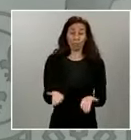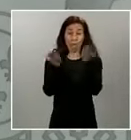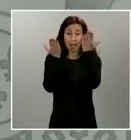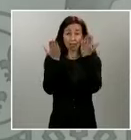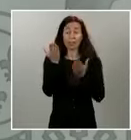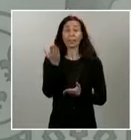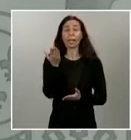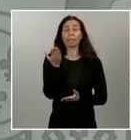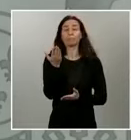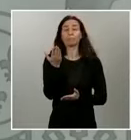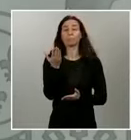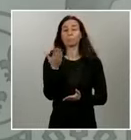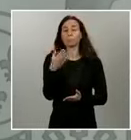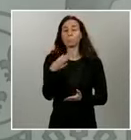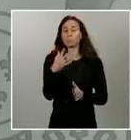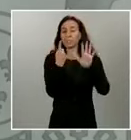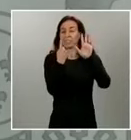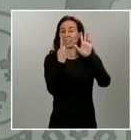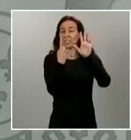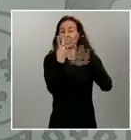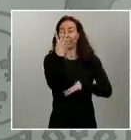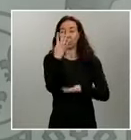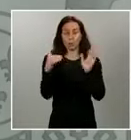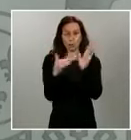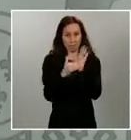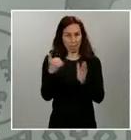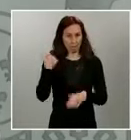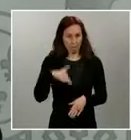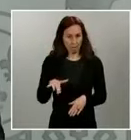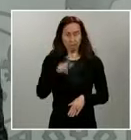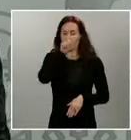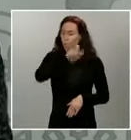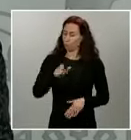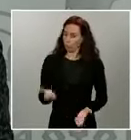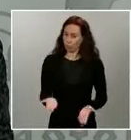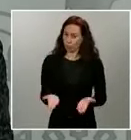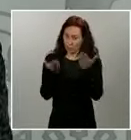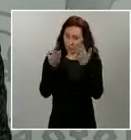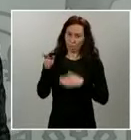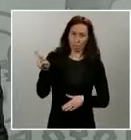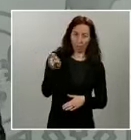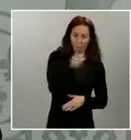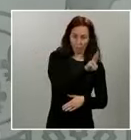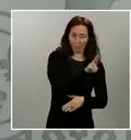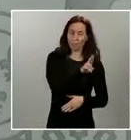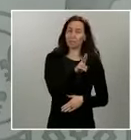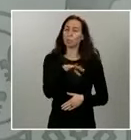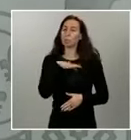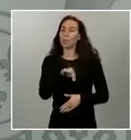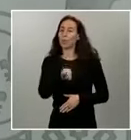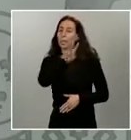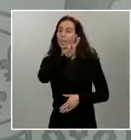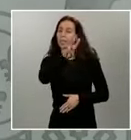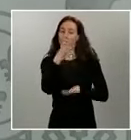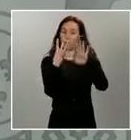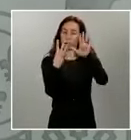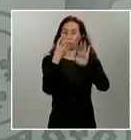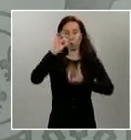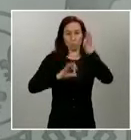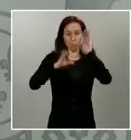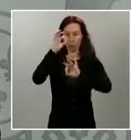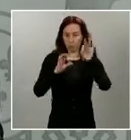ya más de 64.000 personas y esto supone alrededor del 38% de los casos